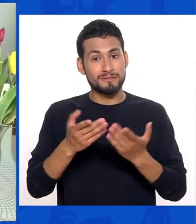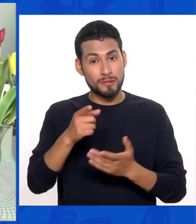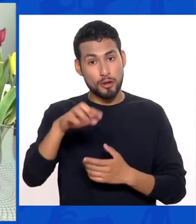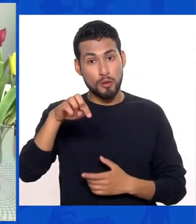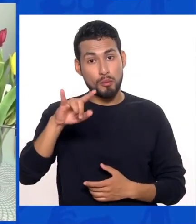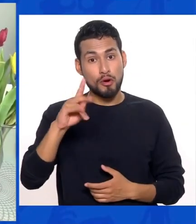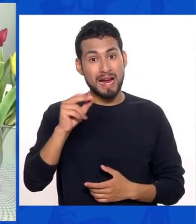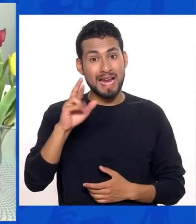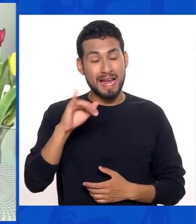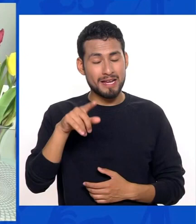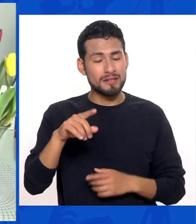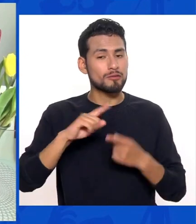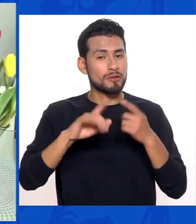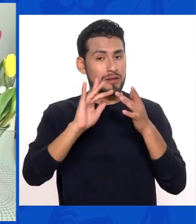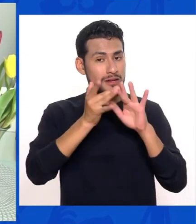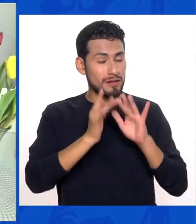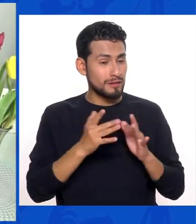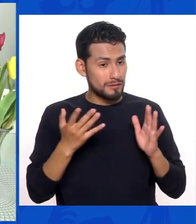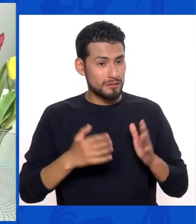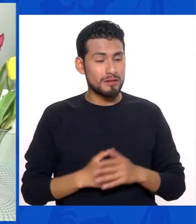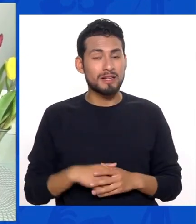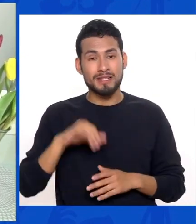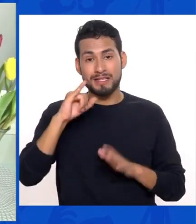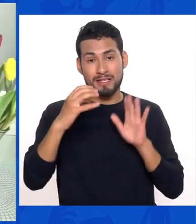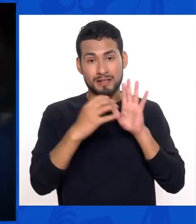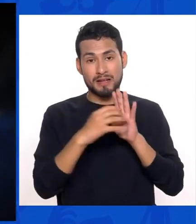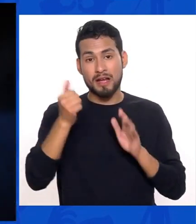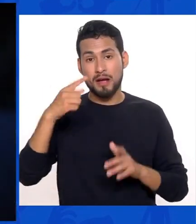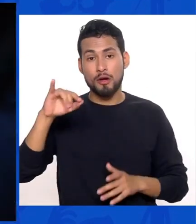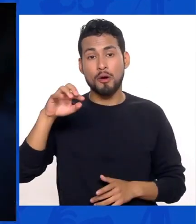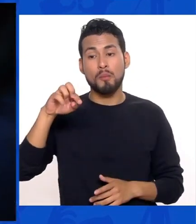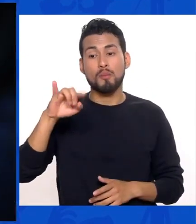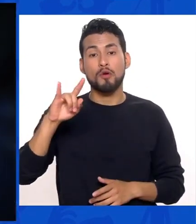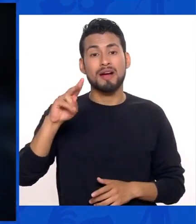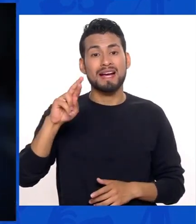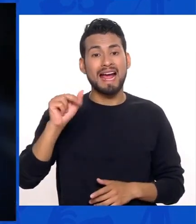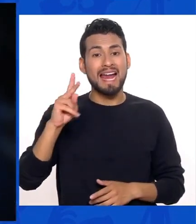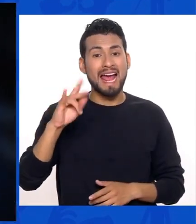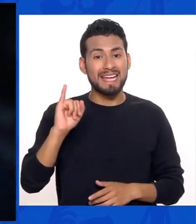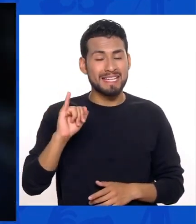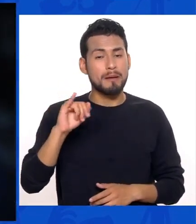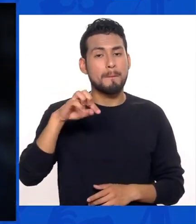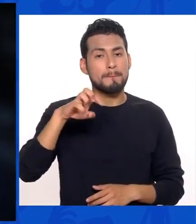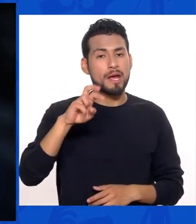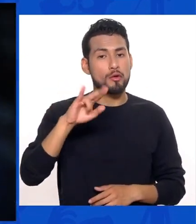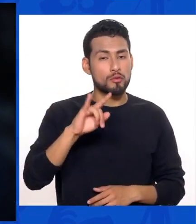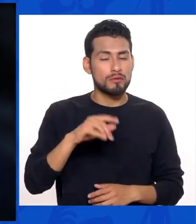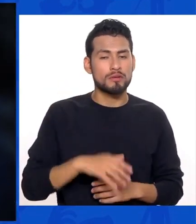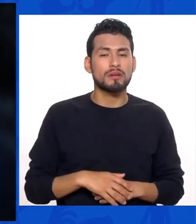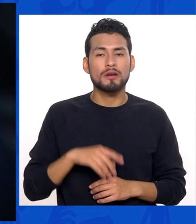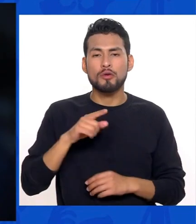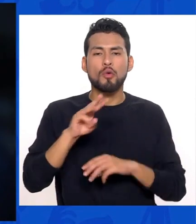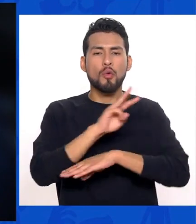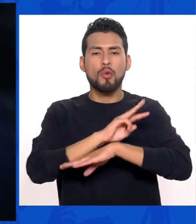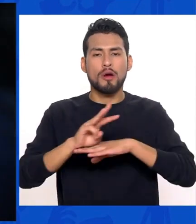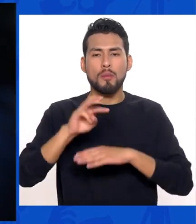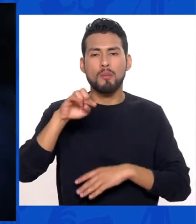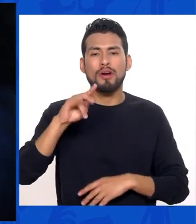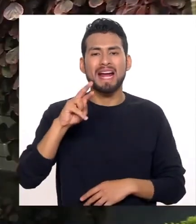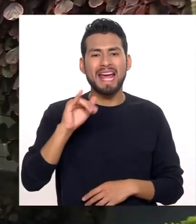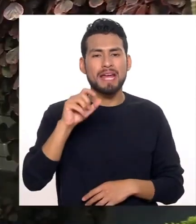Los invitamos a Pucaray en nuestras redes sociales. Estamos en Instagram como @pucarayperú y nuestra página web